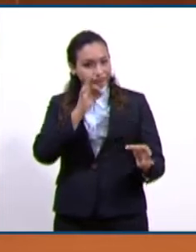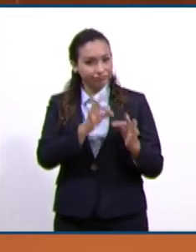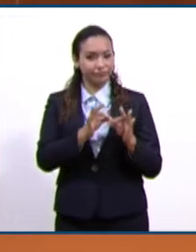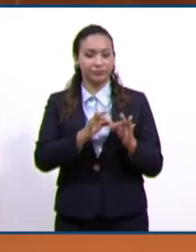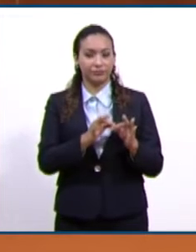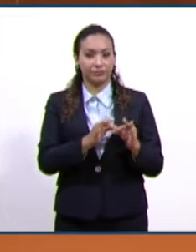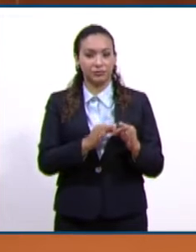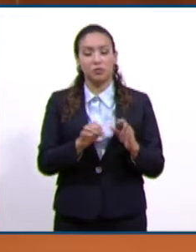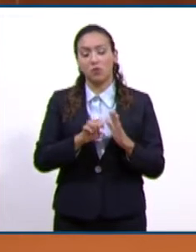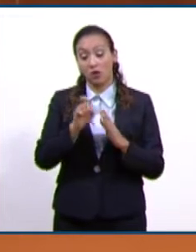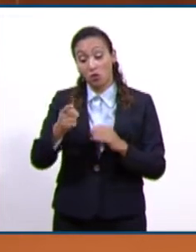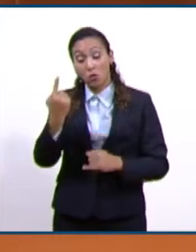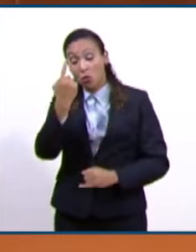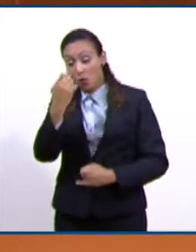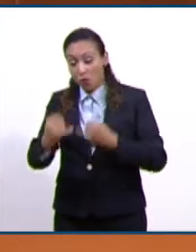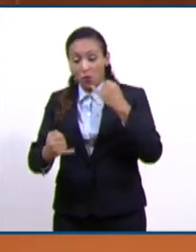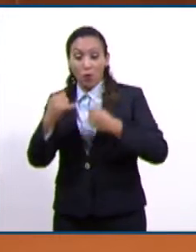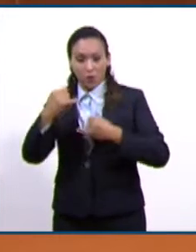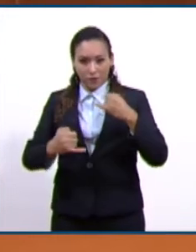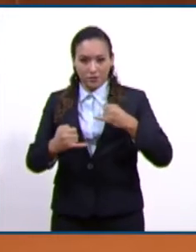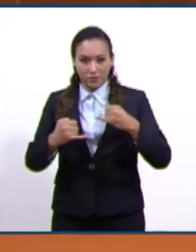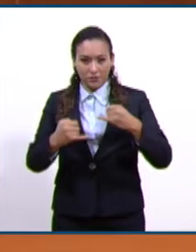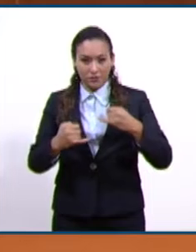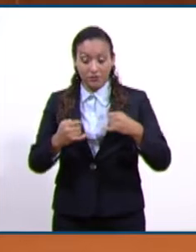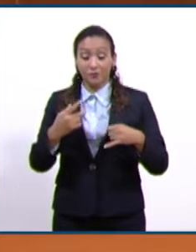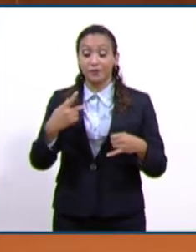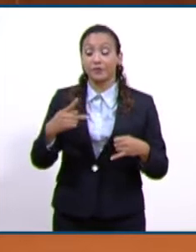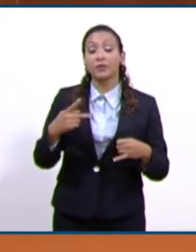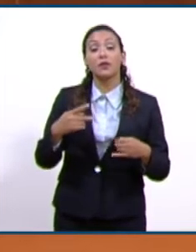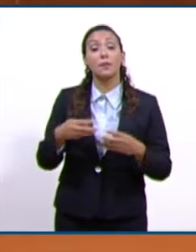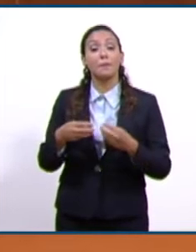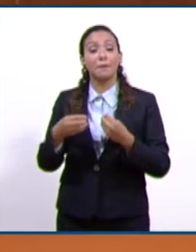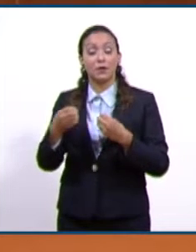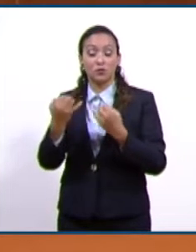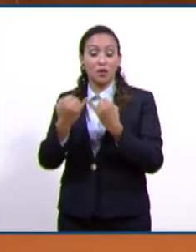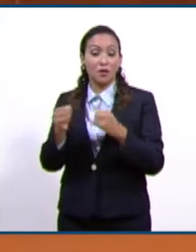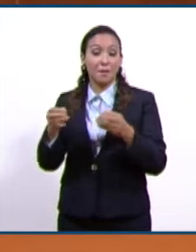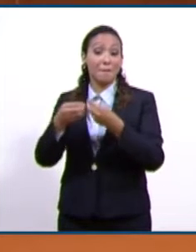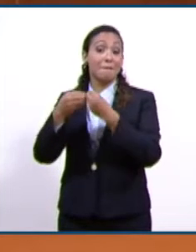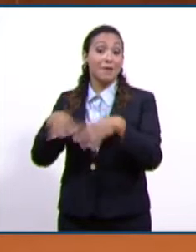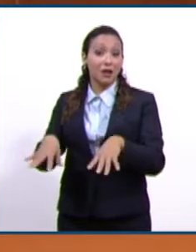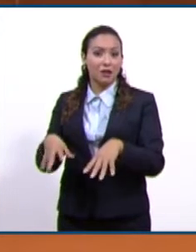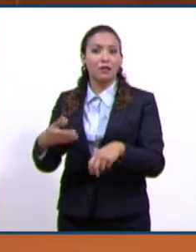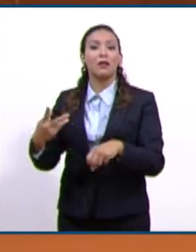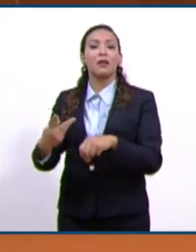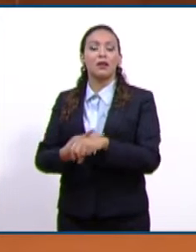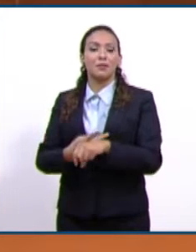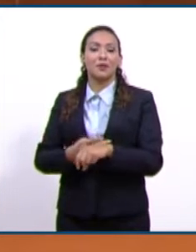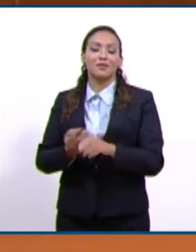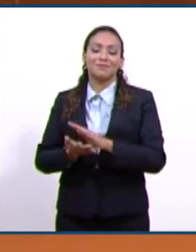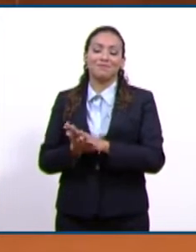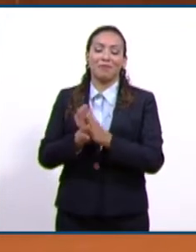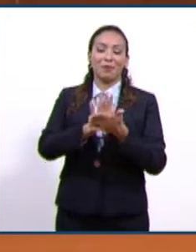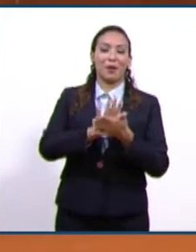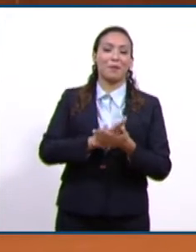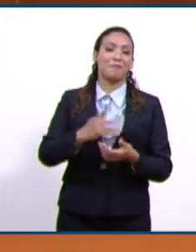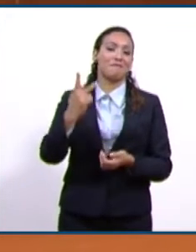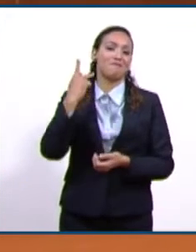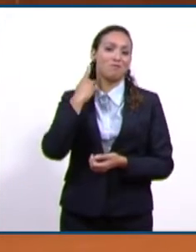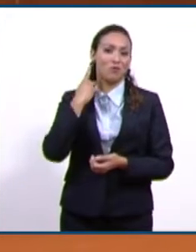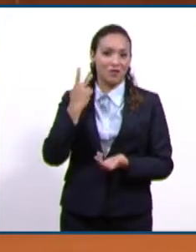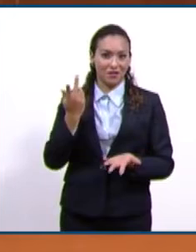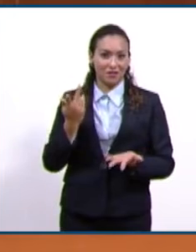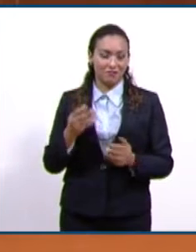Si un juez pierde su independencia, se convierte en político. Eso es